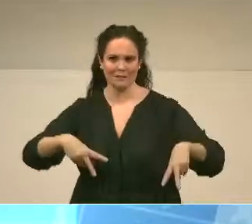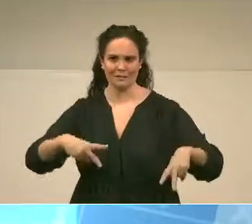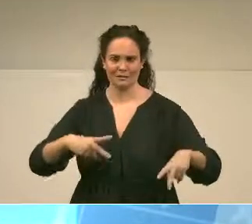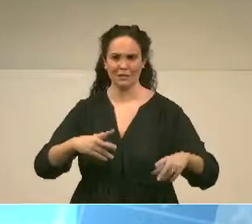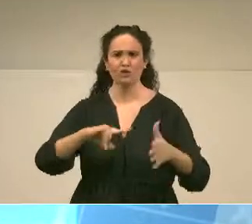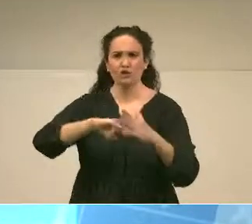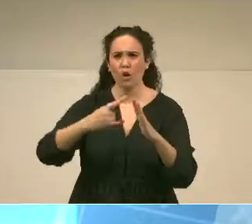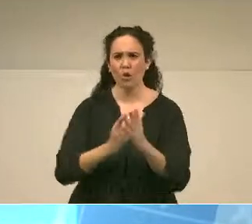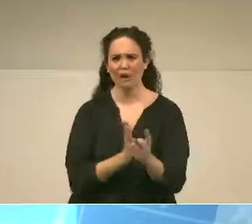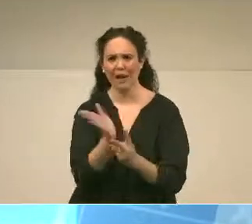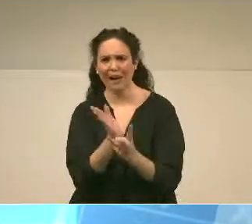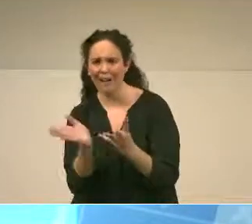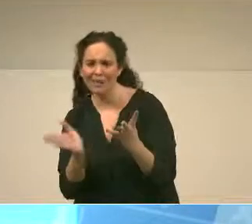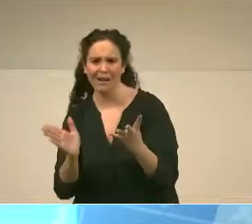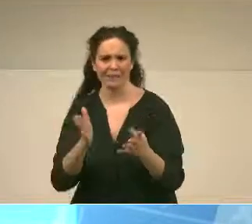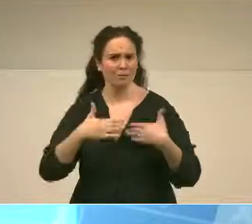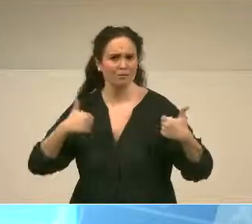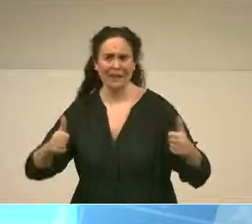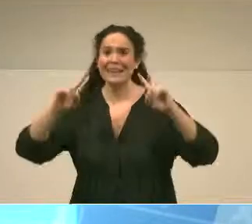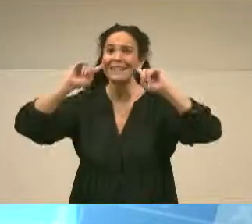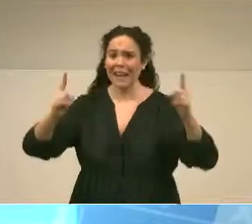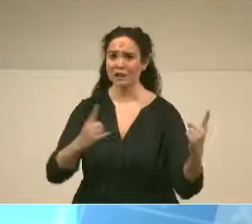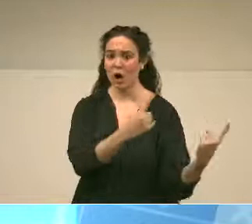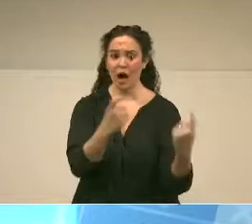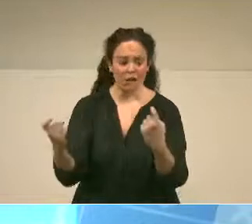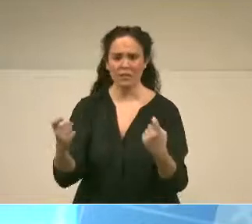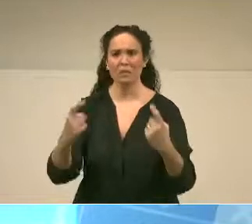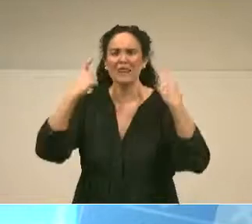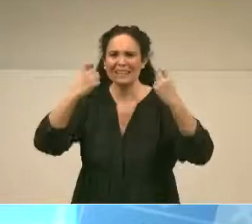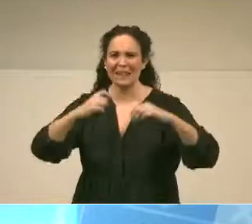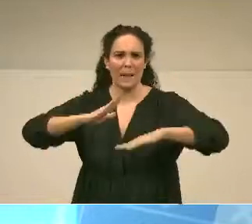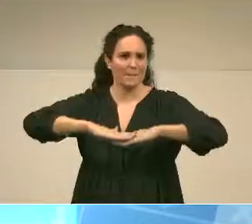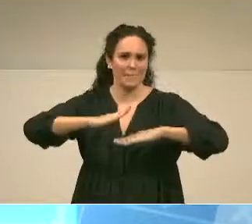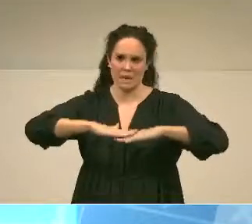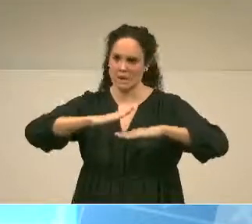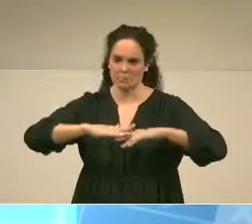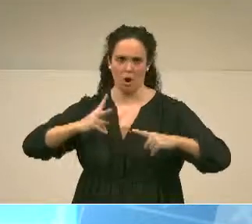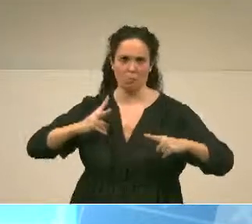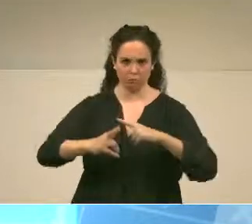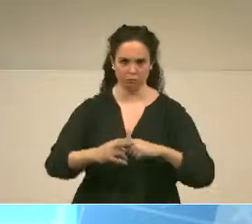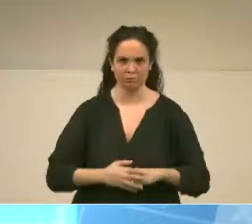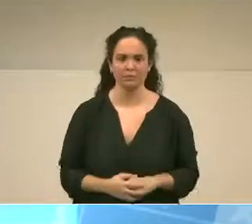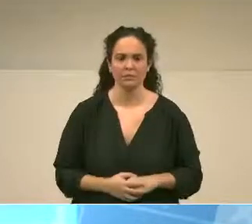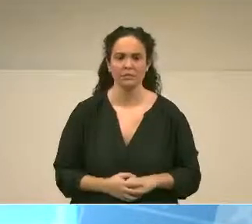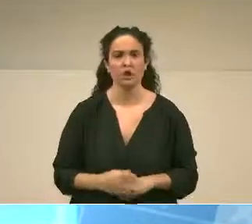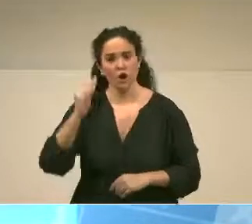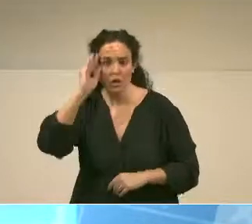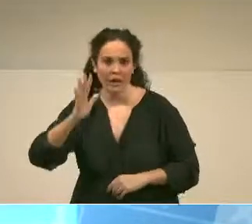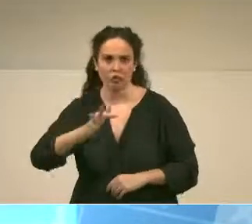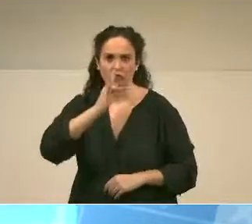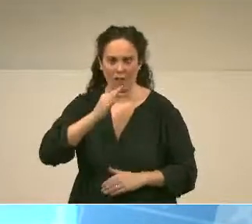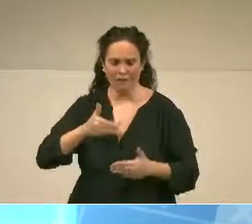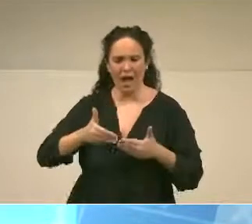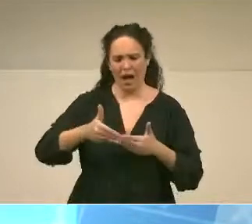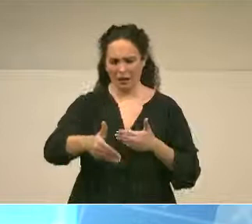alternativas que permitan que ese ERE, en caso de ser necesario, sea el mínimo posible. Creo que todavía hay camino, hay formas